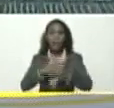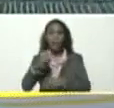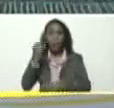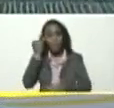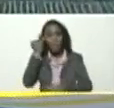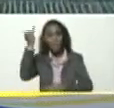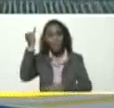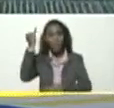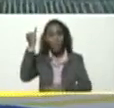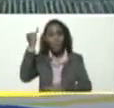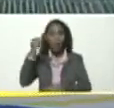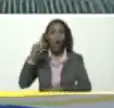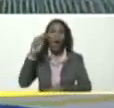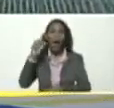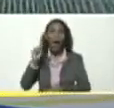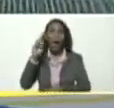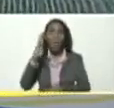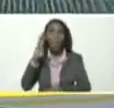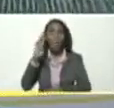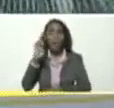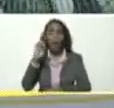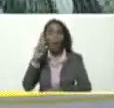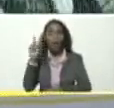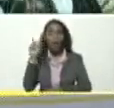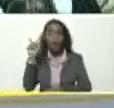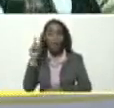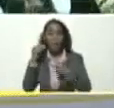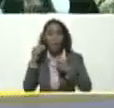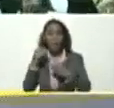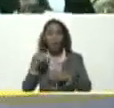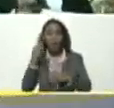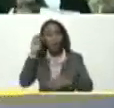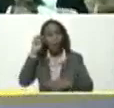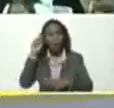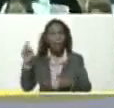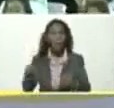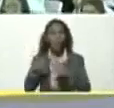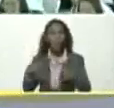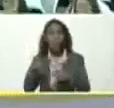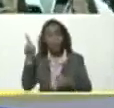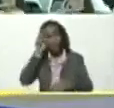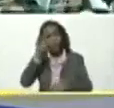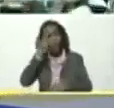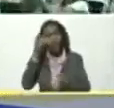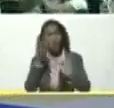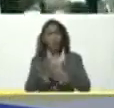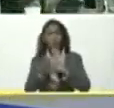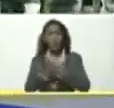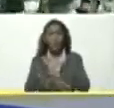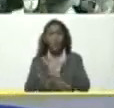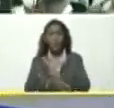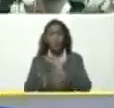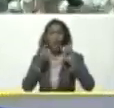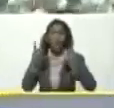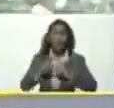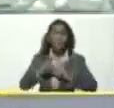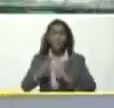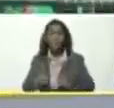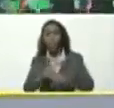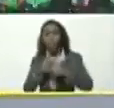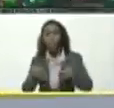Abreu para que la música, la enseñanza musical, la música